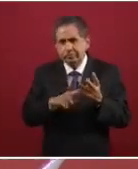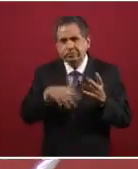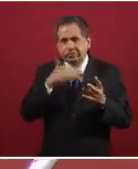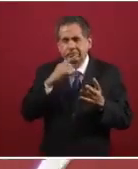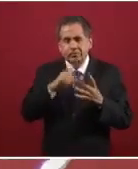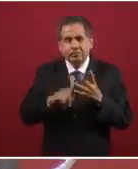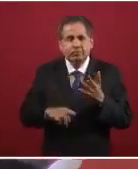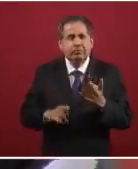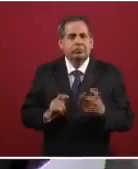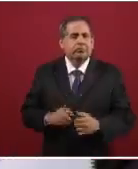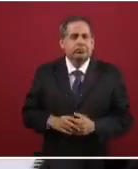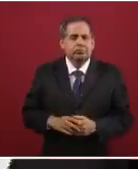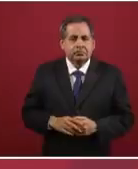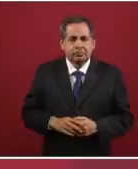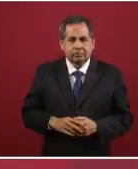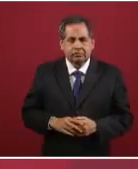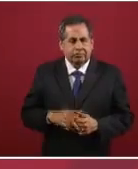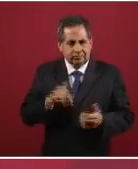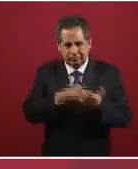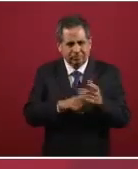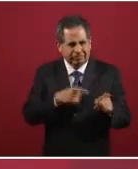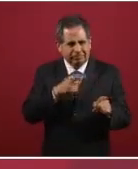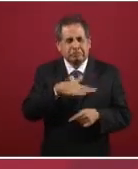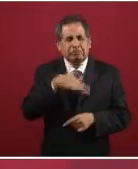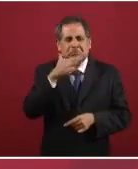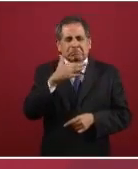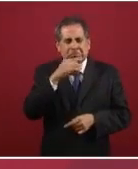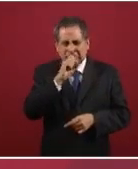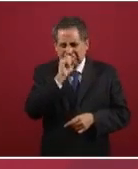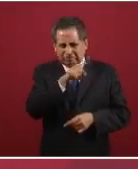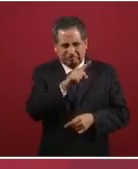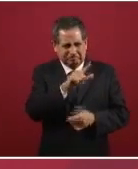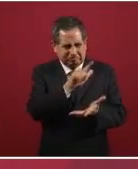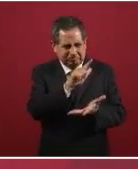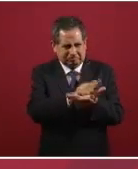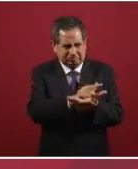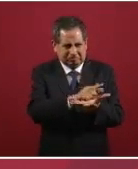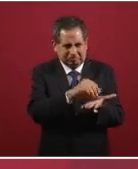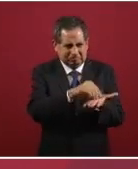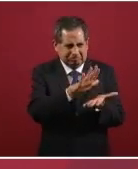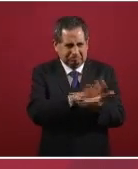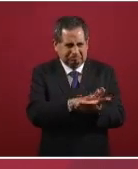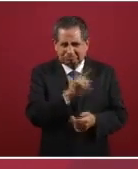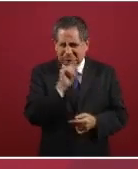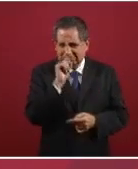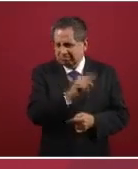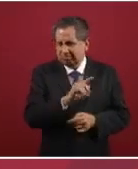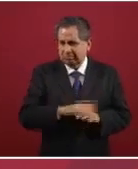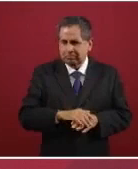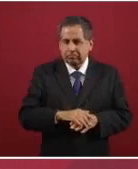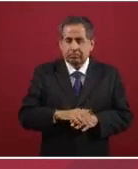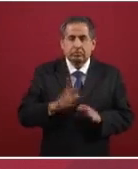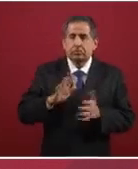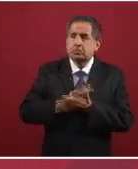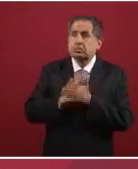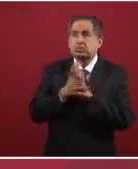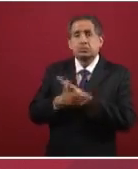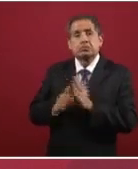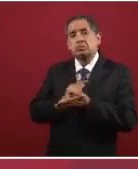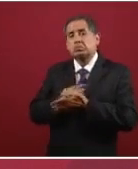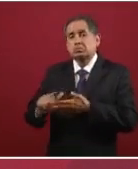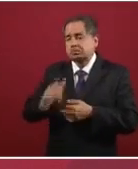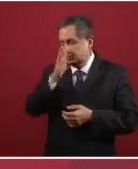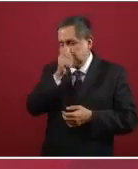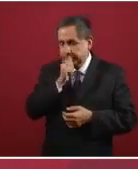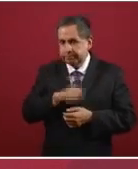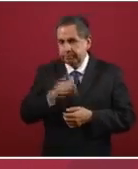Es que va a quedar la mancha y no se va a quitar. ni con